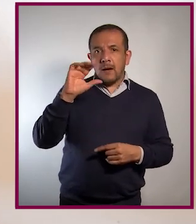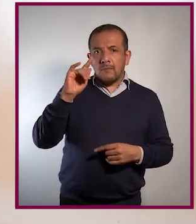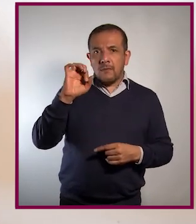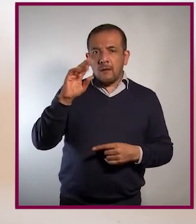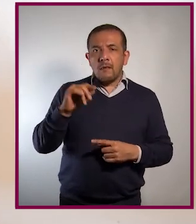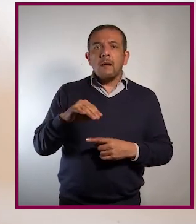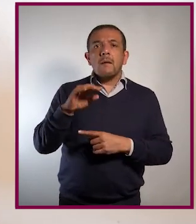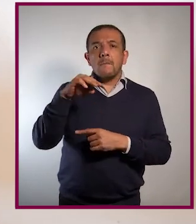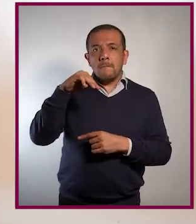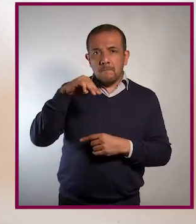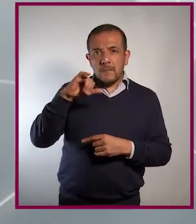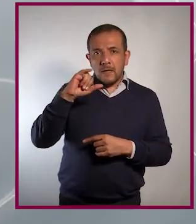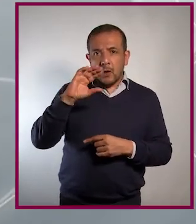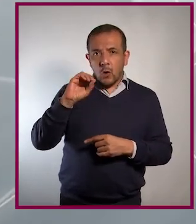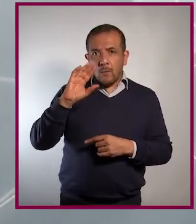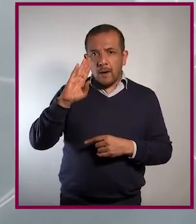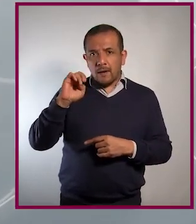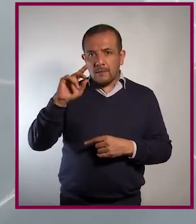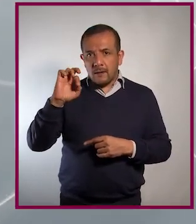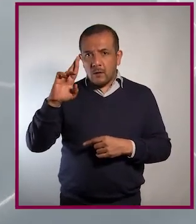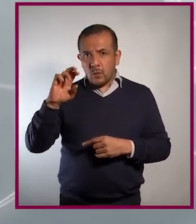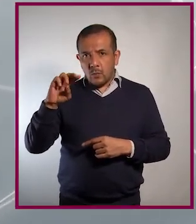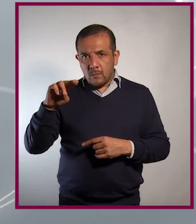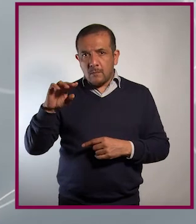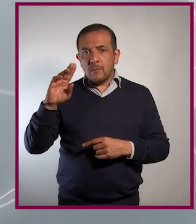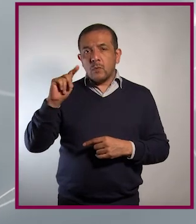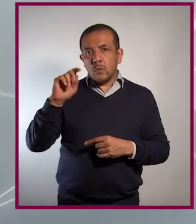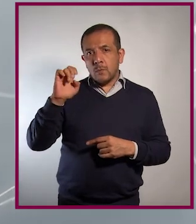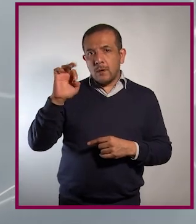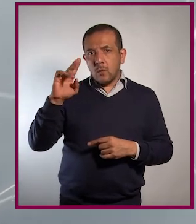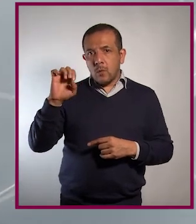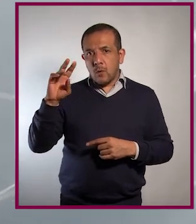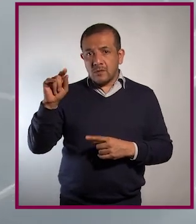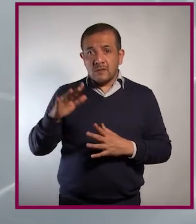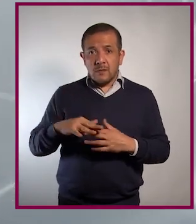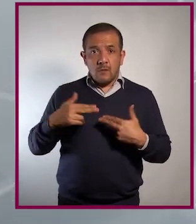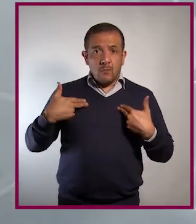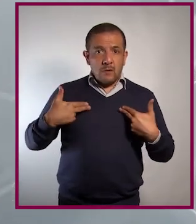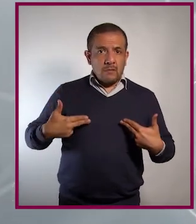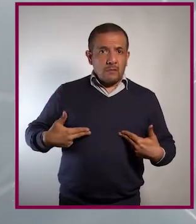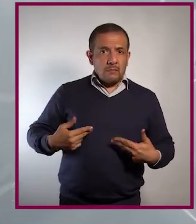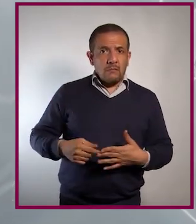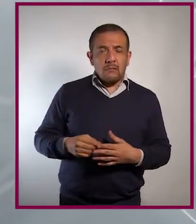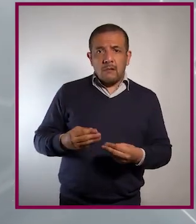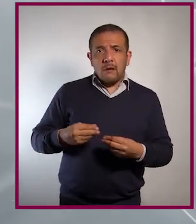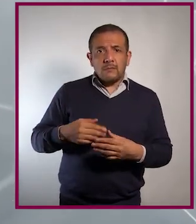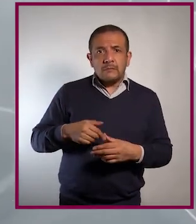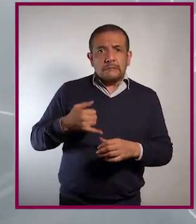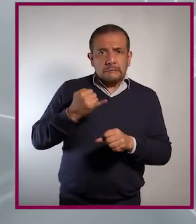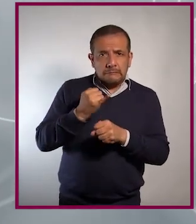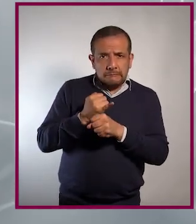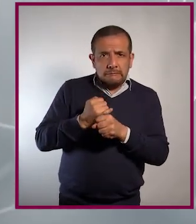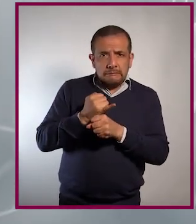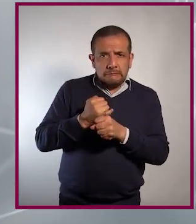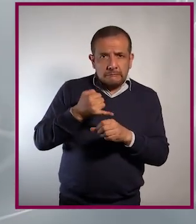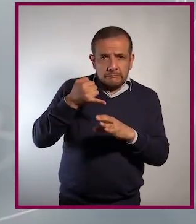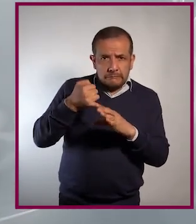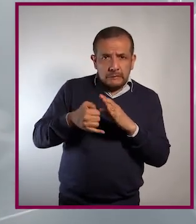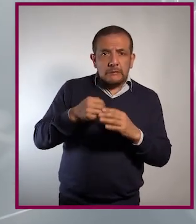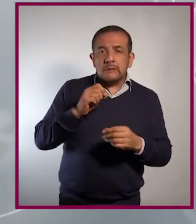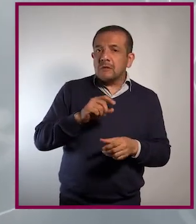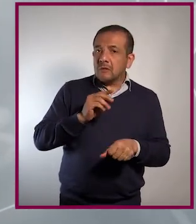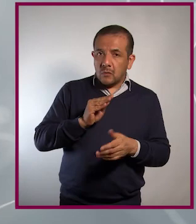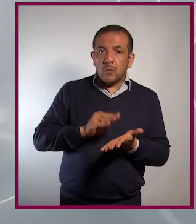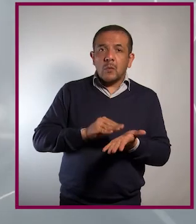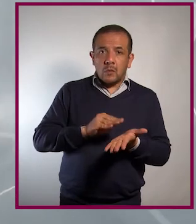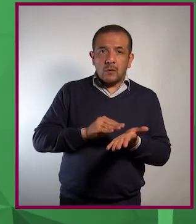Mycobacterium tuberculosis. La humanidad ha lidiado con esta infección desde hace muchísimo tiempo y actualmente sigue siendo un problema